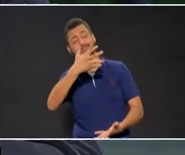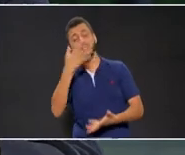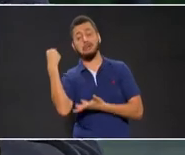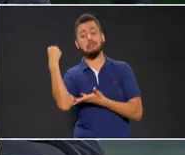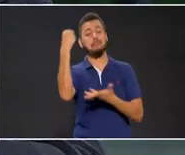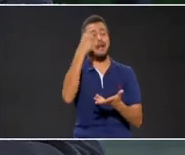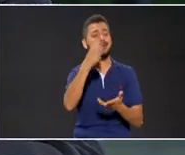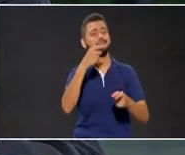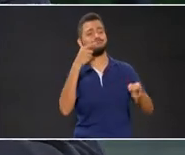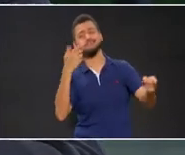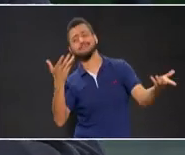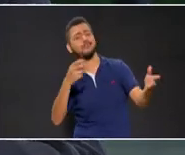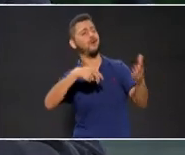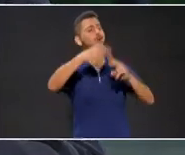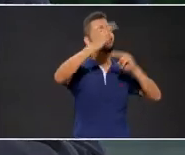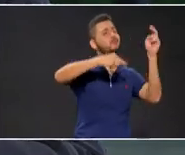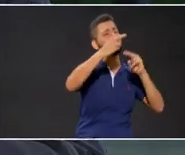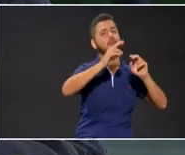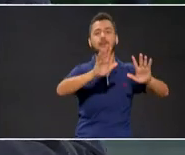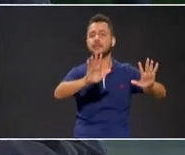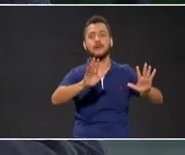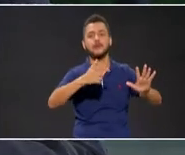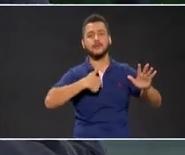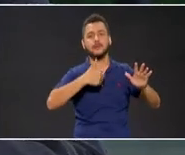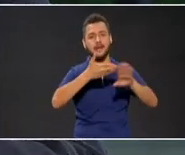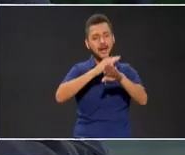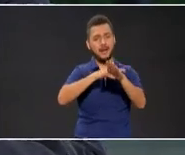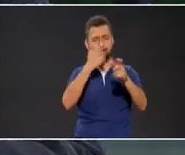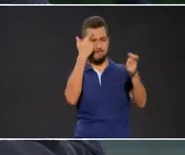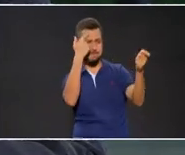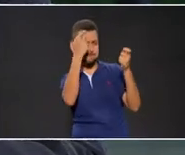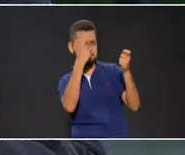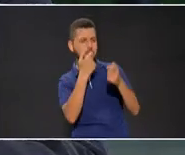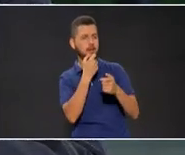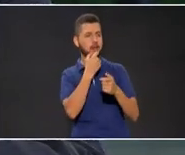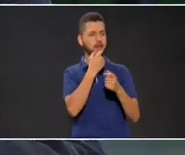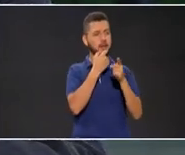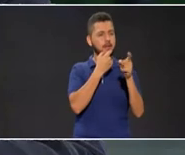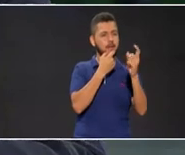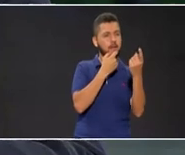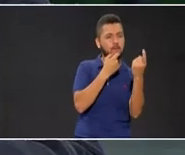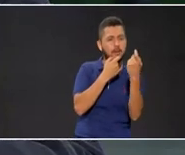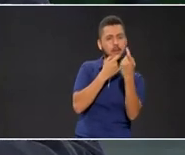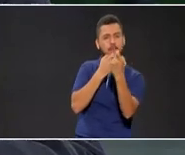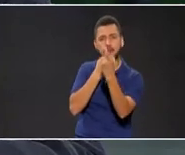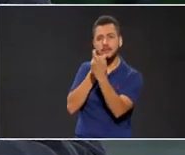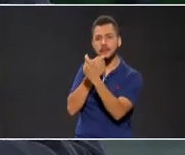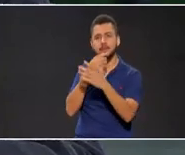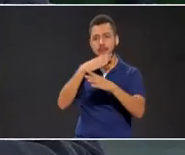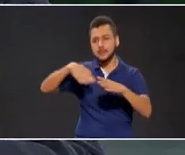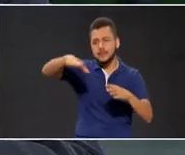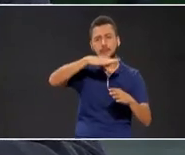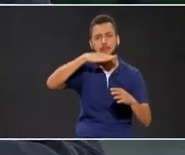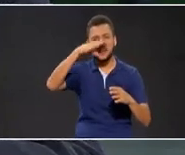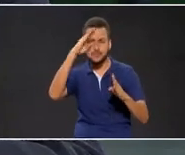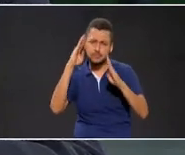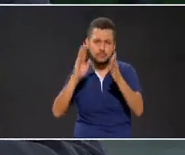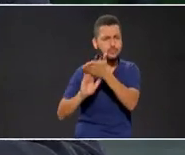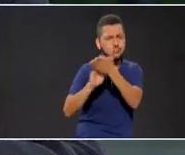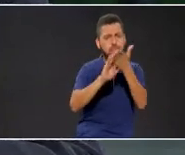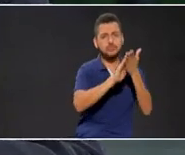el presupuesto vamos a concentrarnos en transformar la ciudad y que obtengamos una sociedad justa